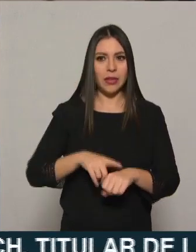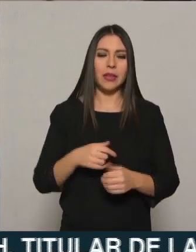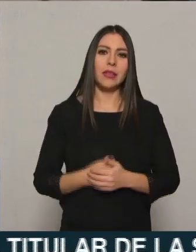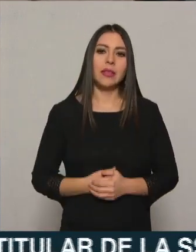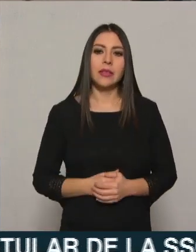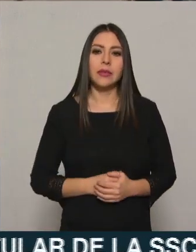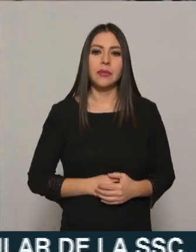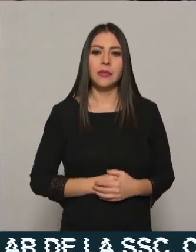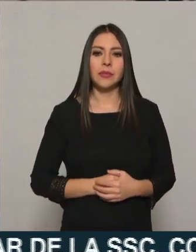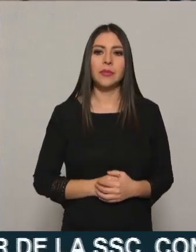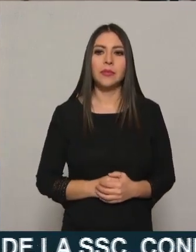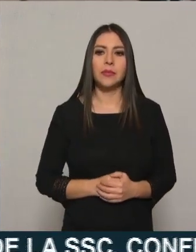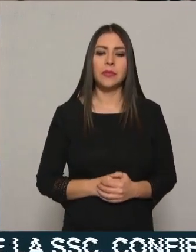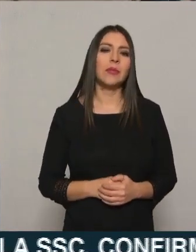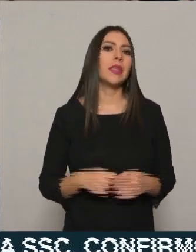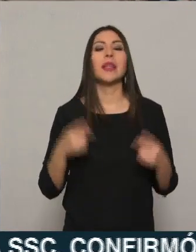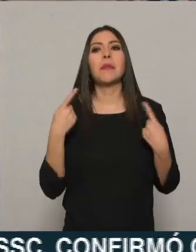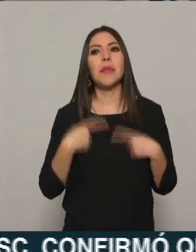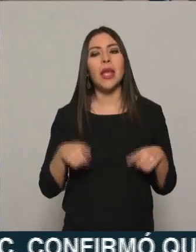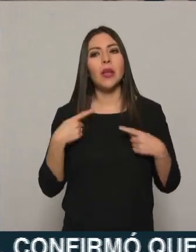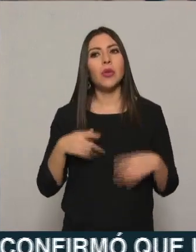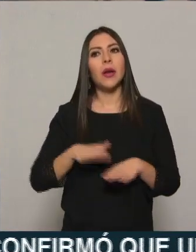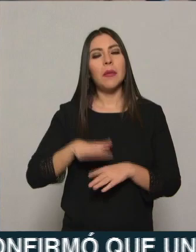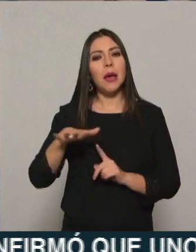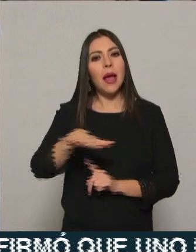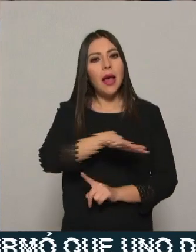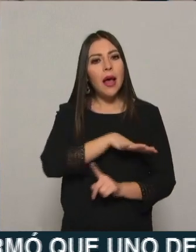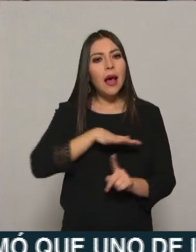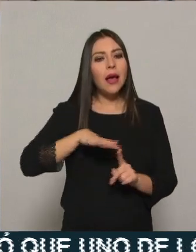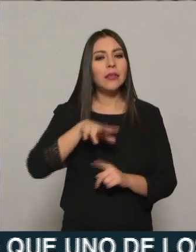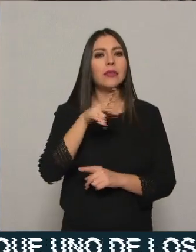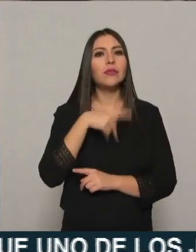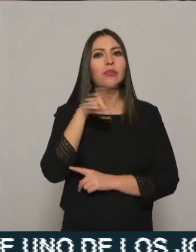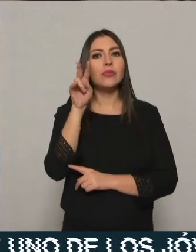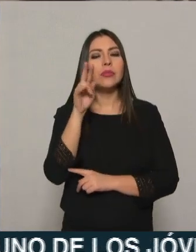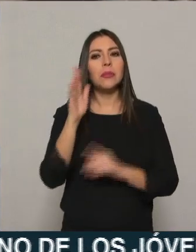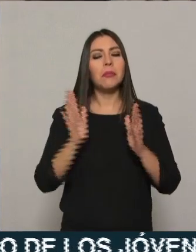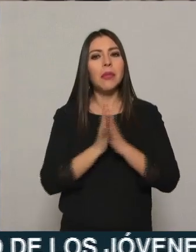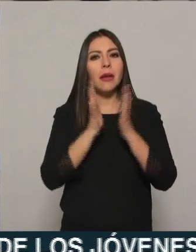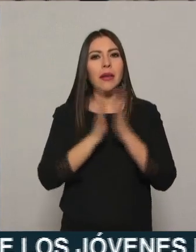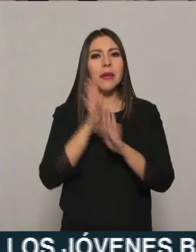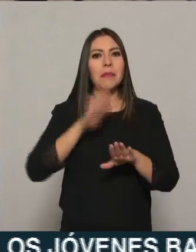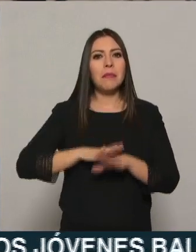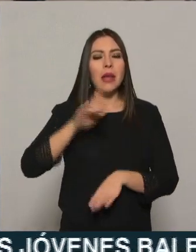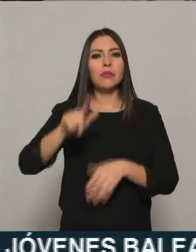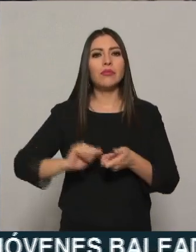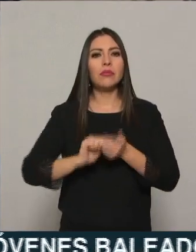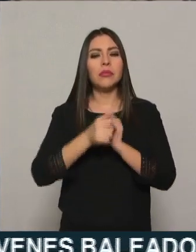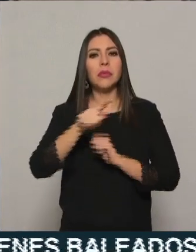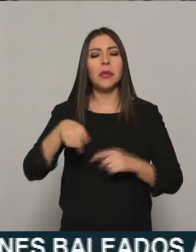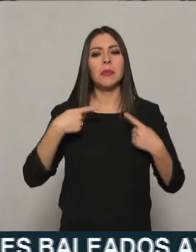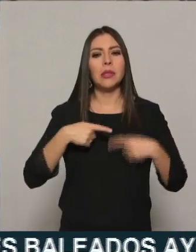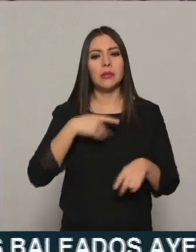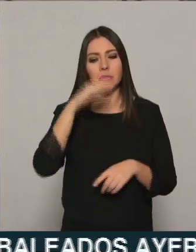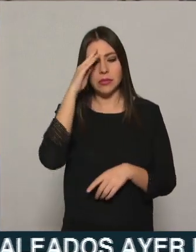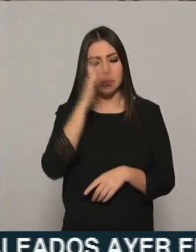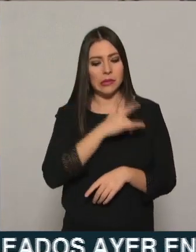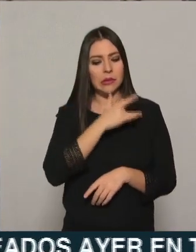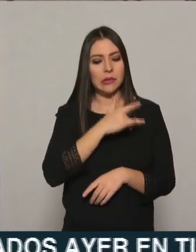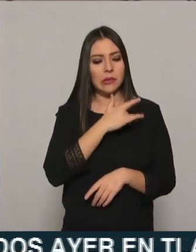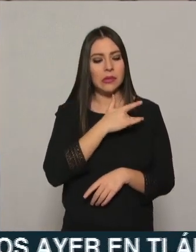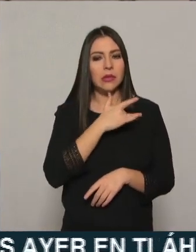más a los televidentes, a la sociedad, para hacerlos más conscientes de que con la